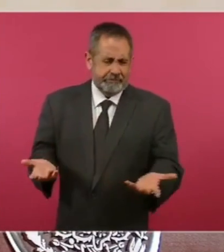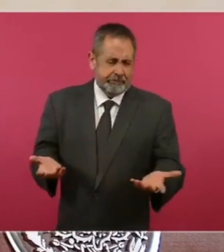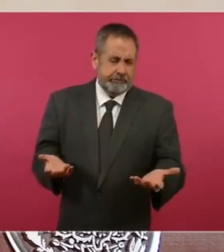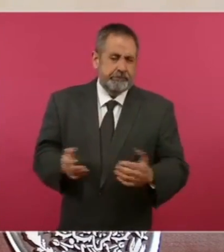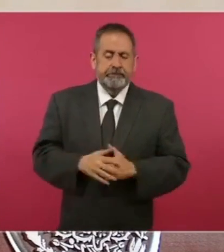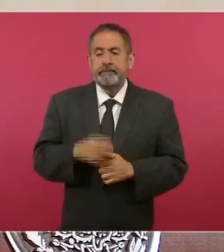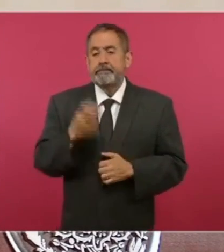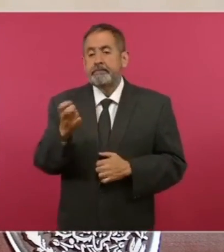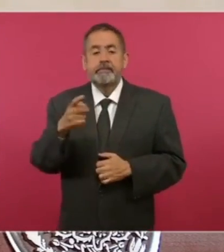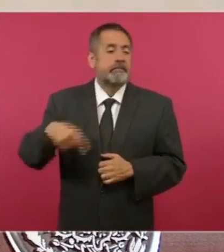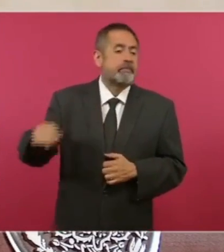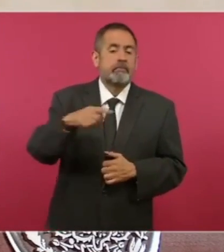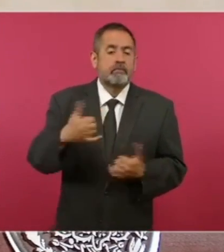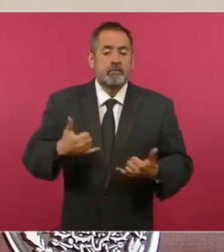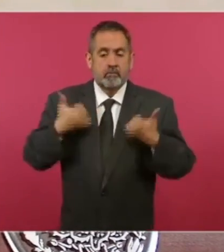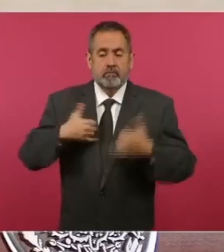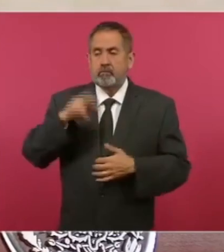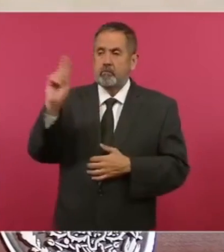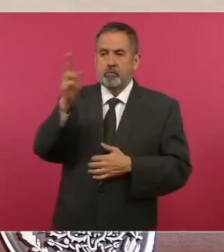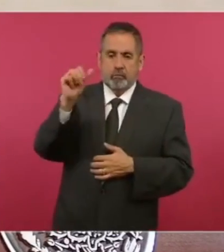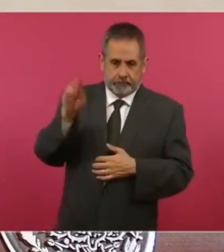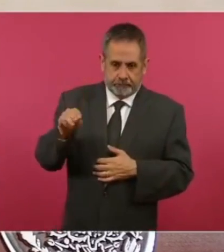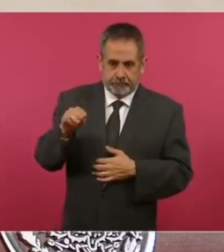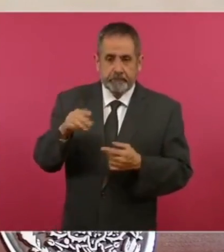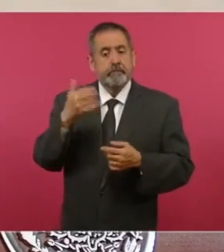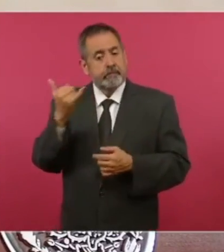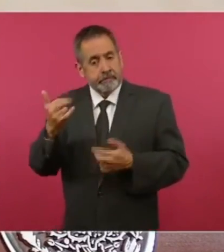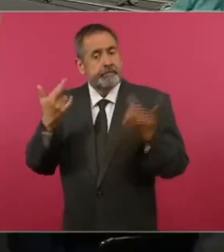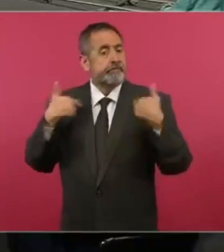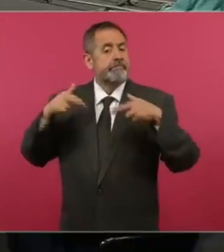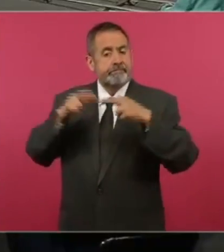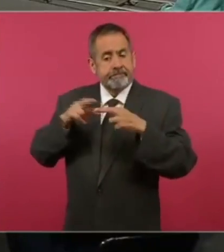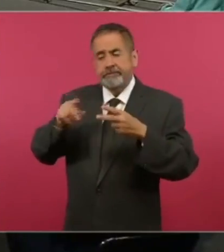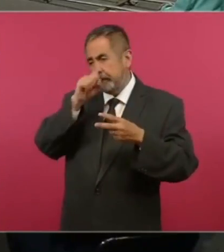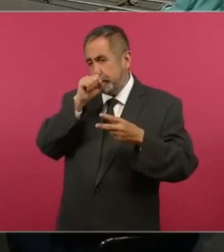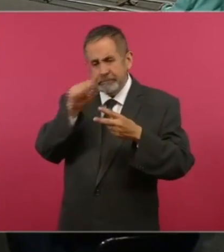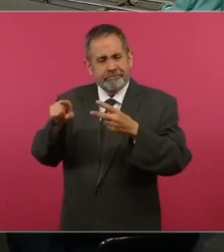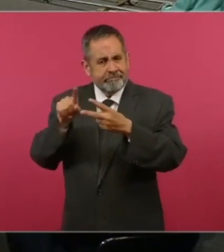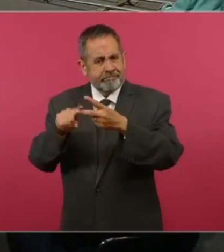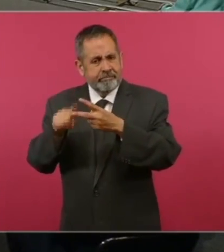Entonces, los jóvenes de la UNAM y los maestros y también